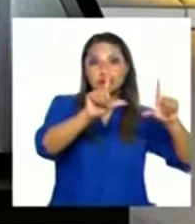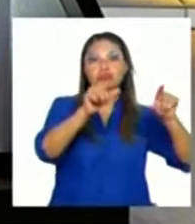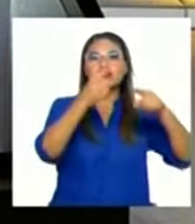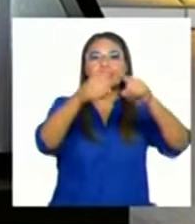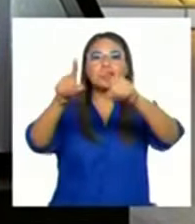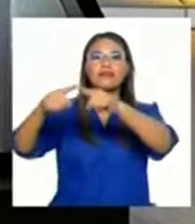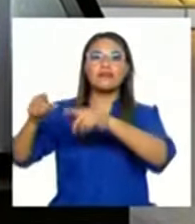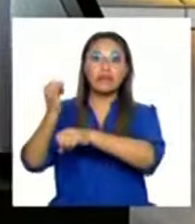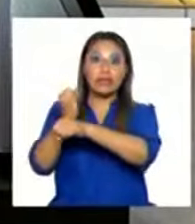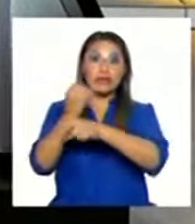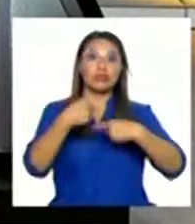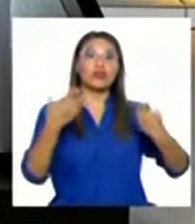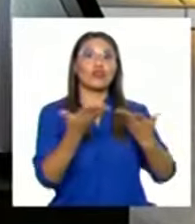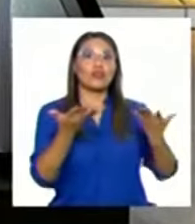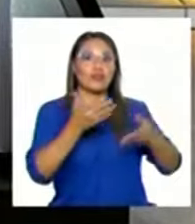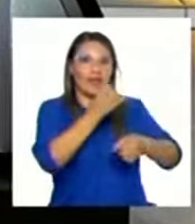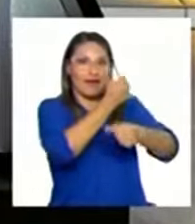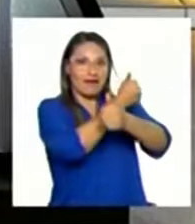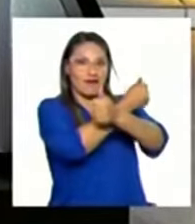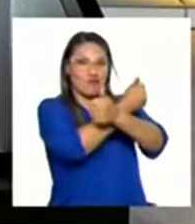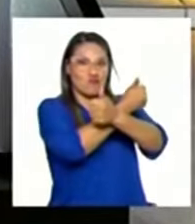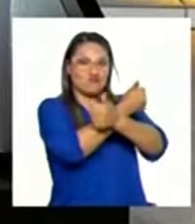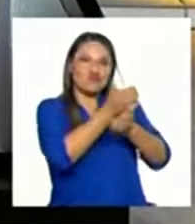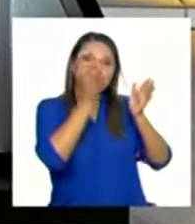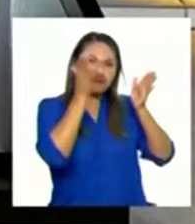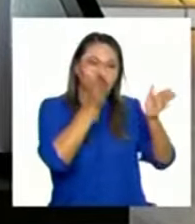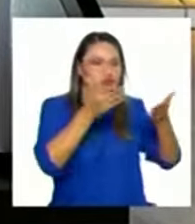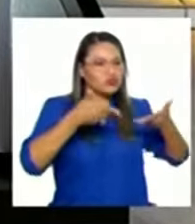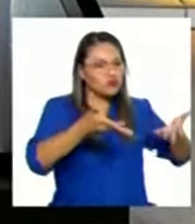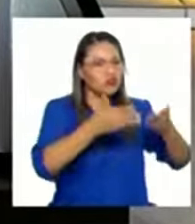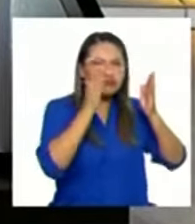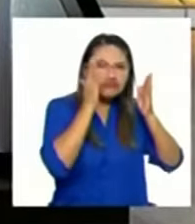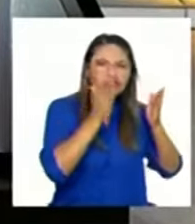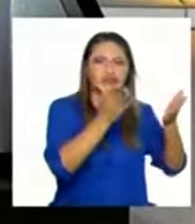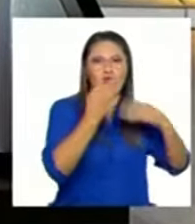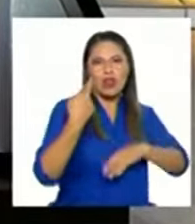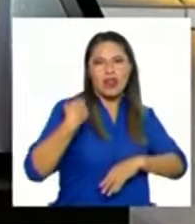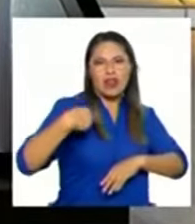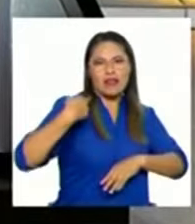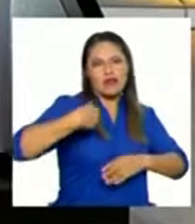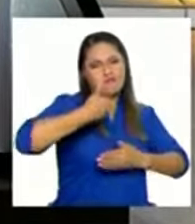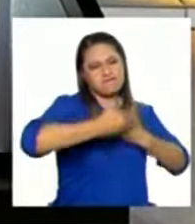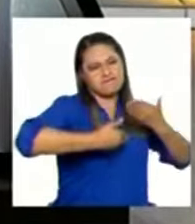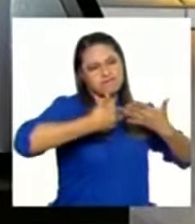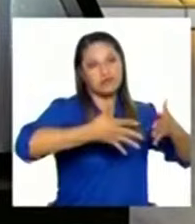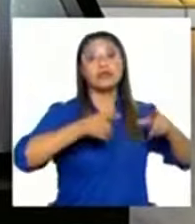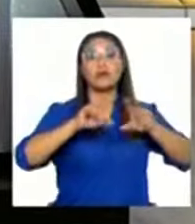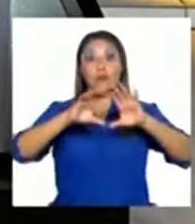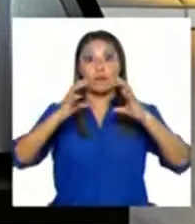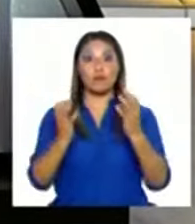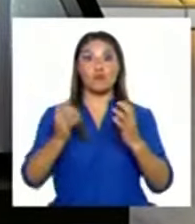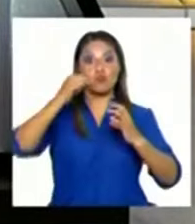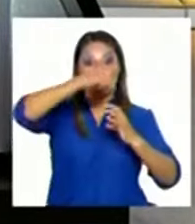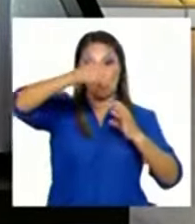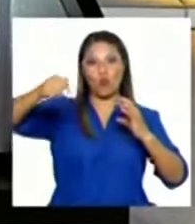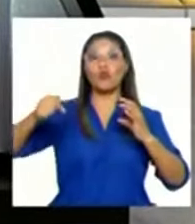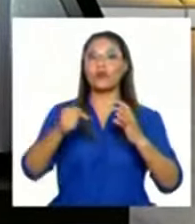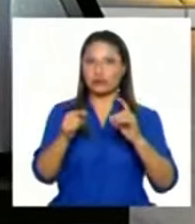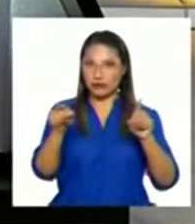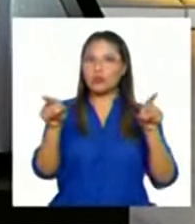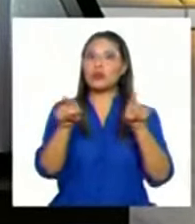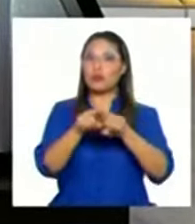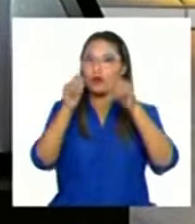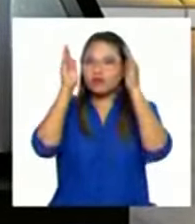Ayacucho, que es una de las ciudades más emblemáticas donde se vive todo el fervor religioso. Así es. Recordemos del país, que es, exacto, y del mundo, ¿eh? Por debajo de Sevilla y no más.